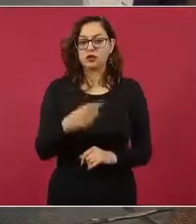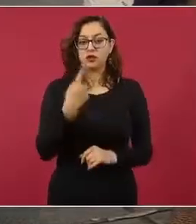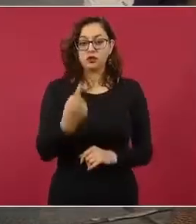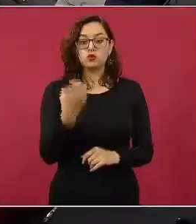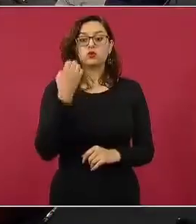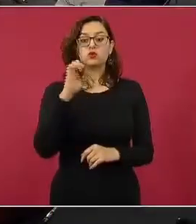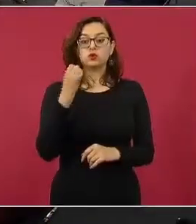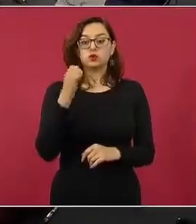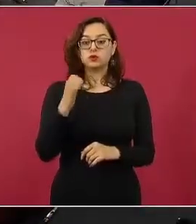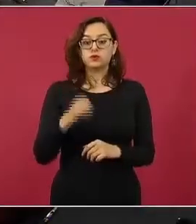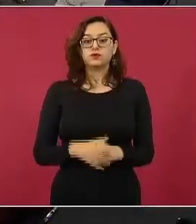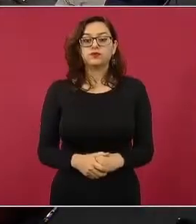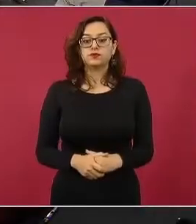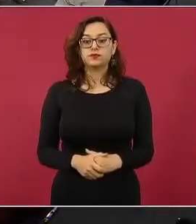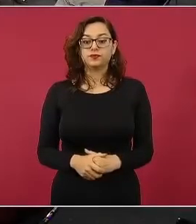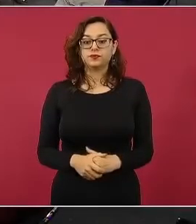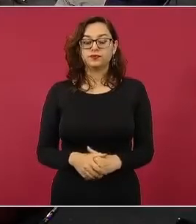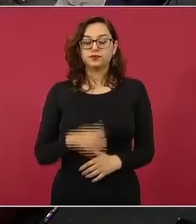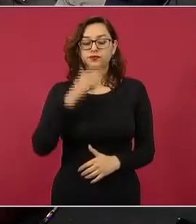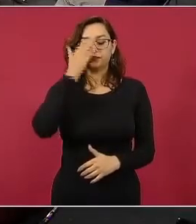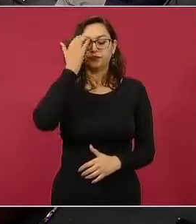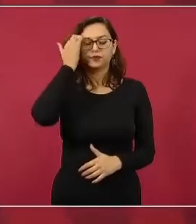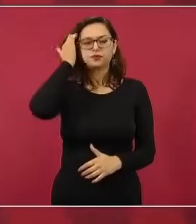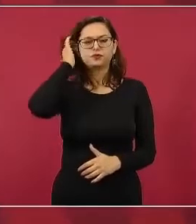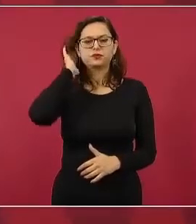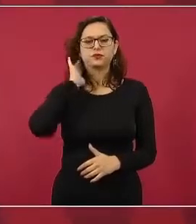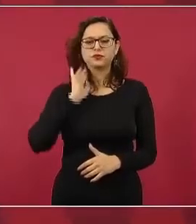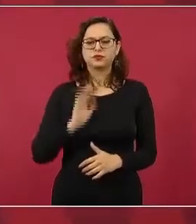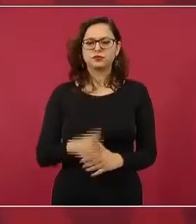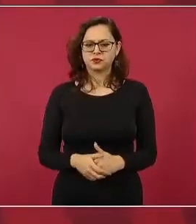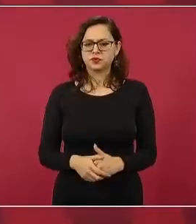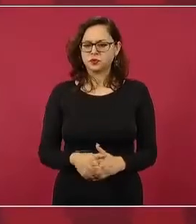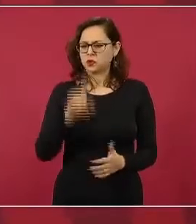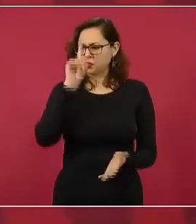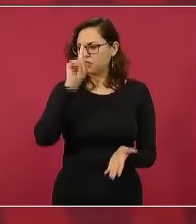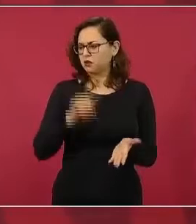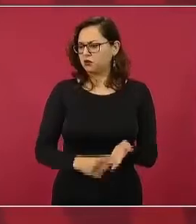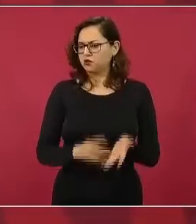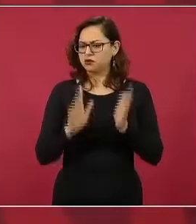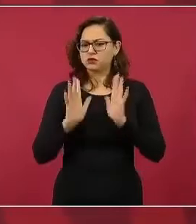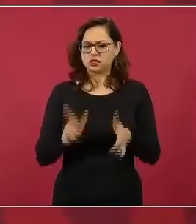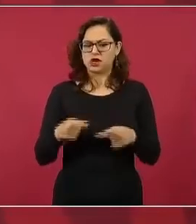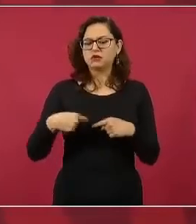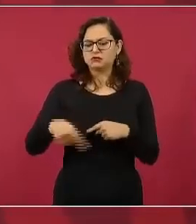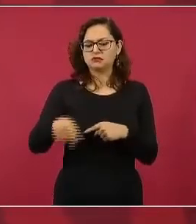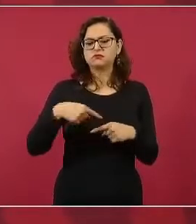que se instalen todas las casillas y todos a participar.